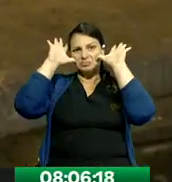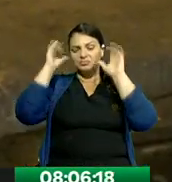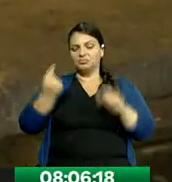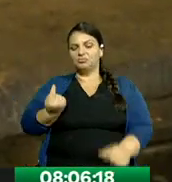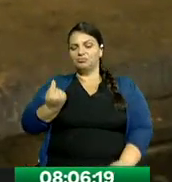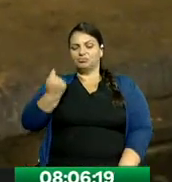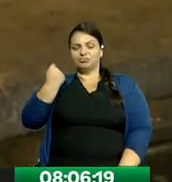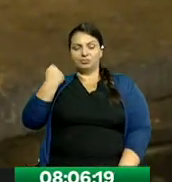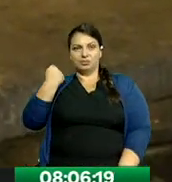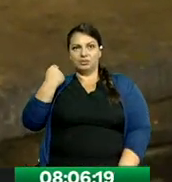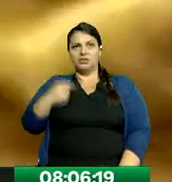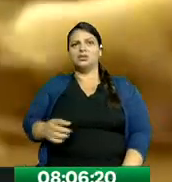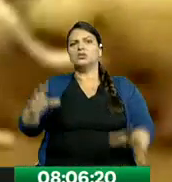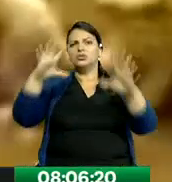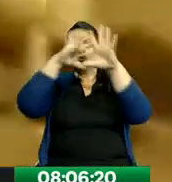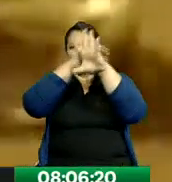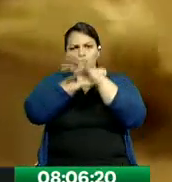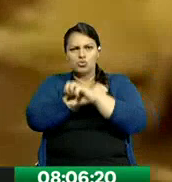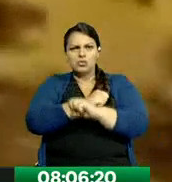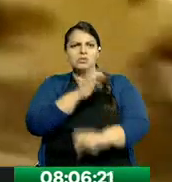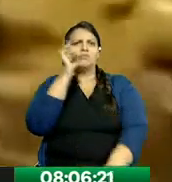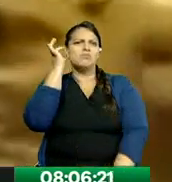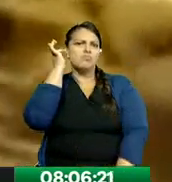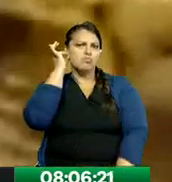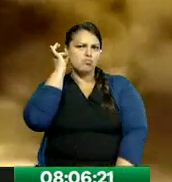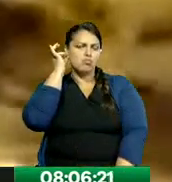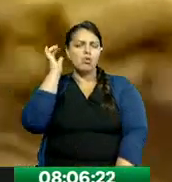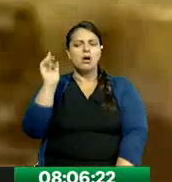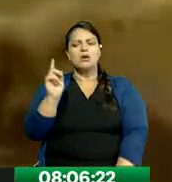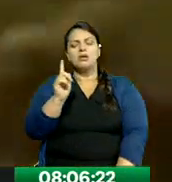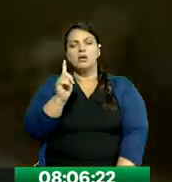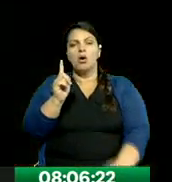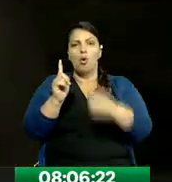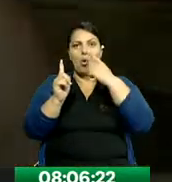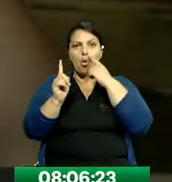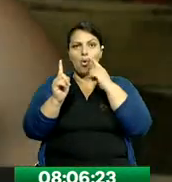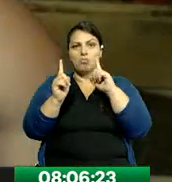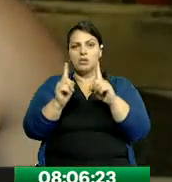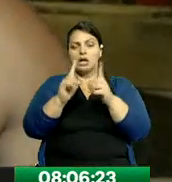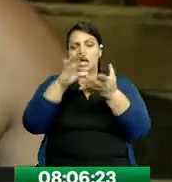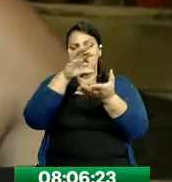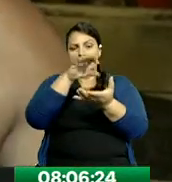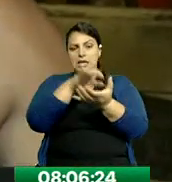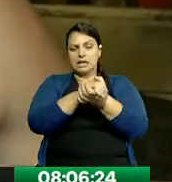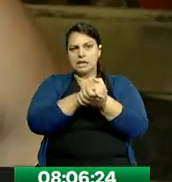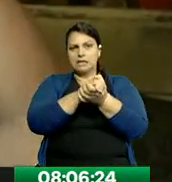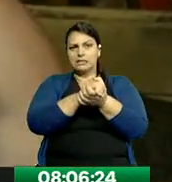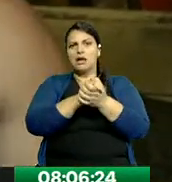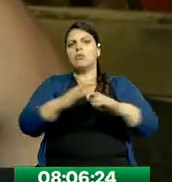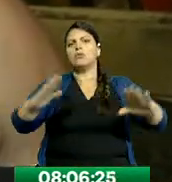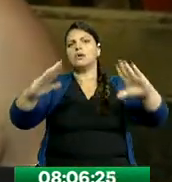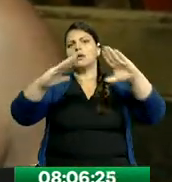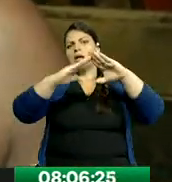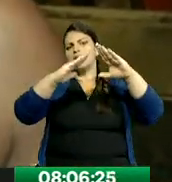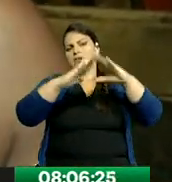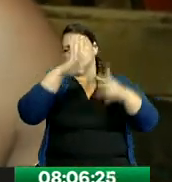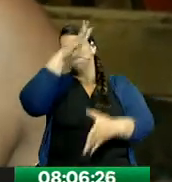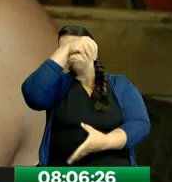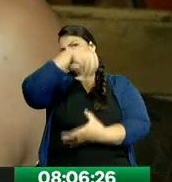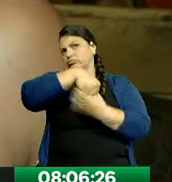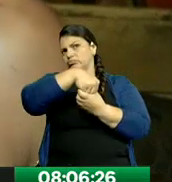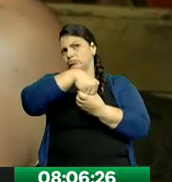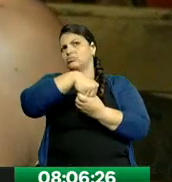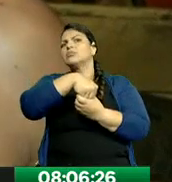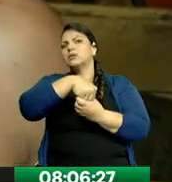fue atacada dentro de su vivienda, de la que alcanzó a salir para pedir auxilio. Él abrazó cuando la vio que se desplomó, él estaba parado y se vio que se